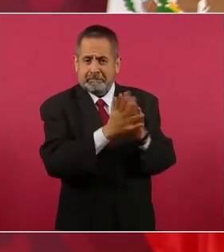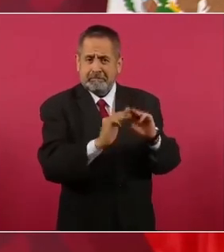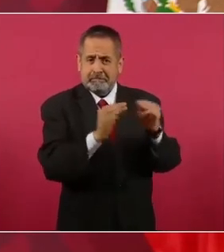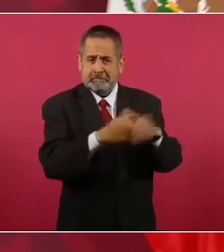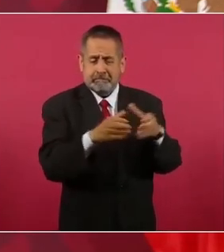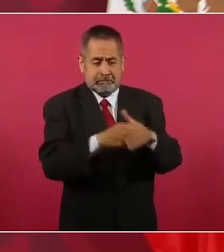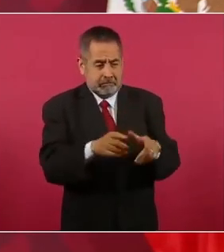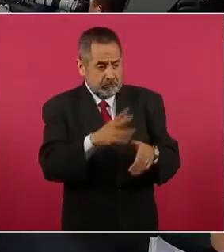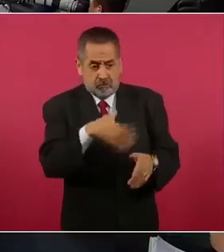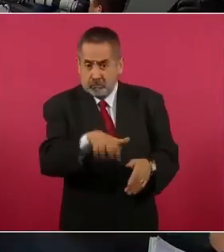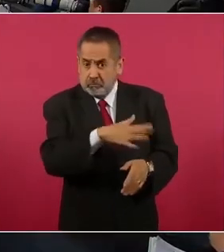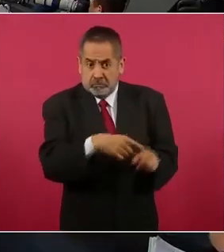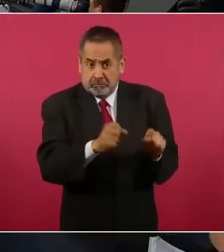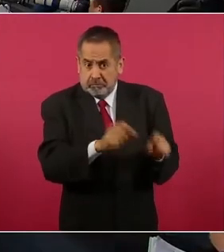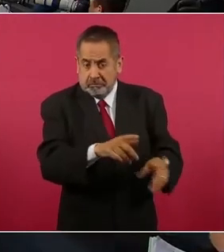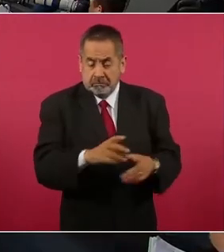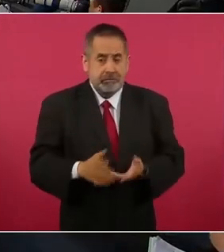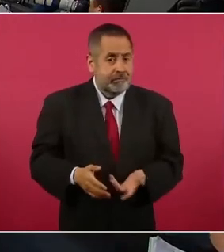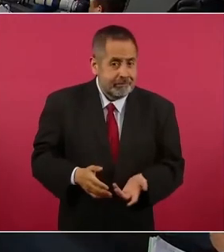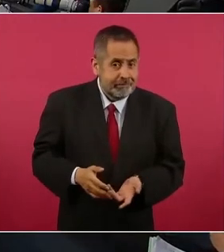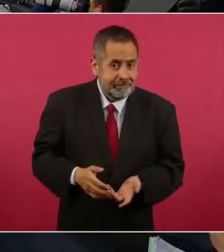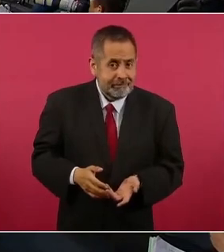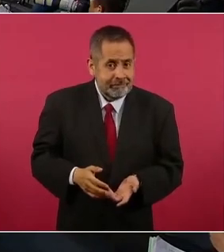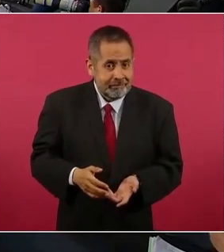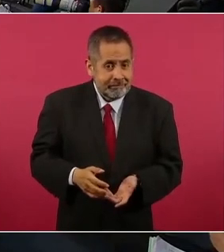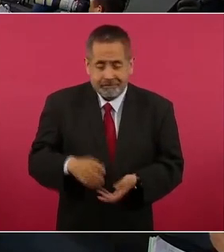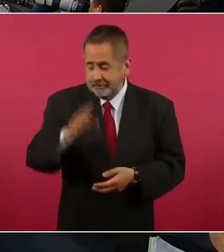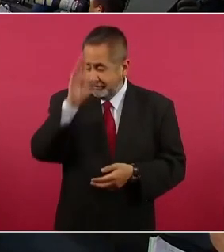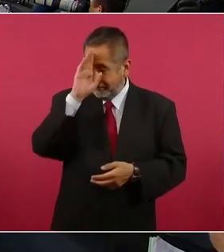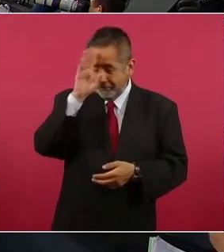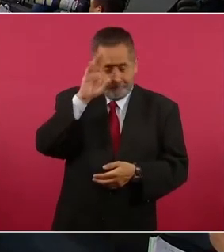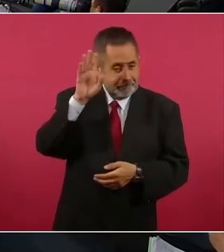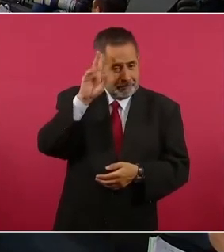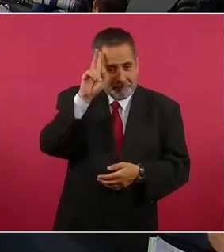Se llegó al extremo de que